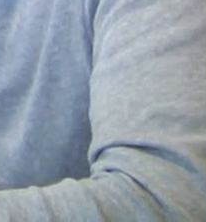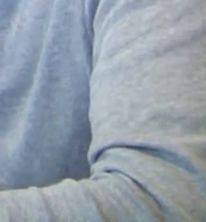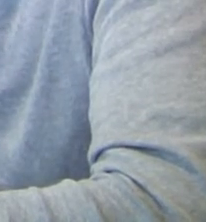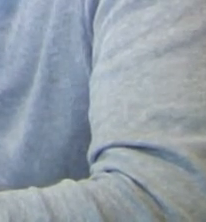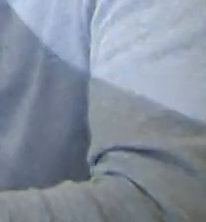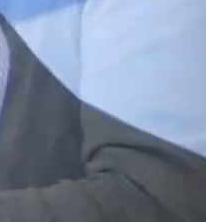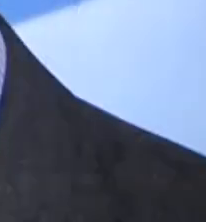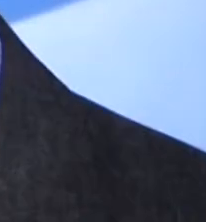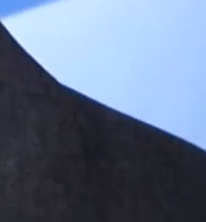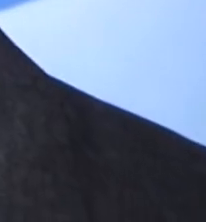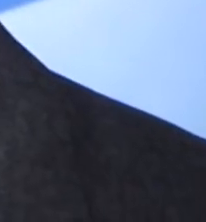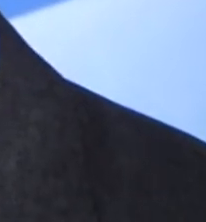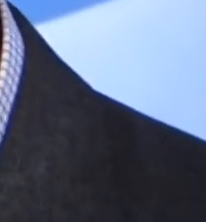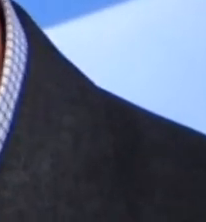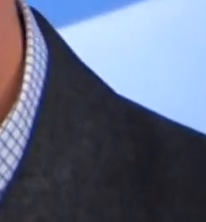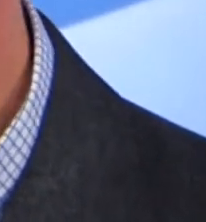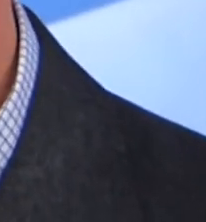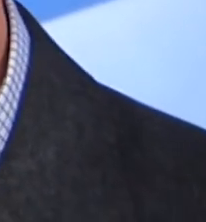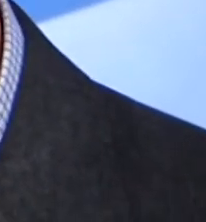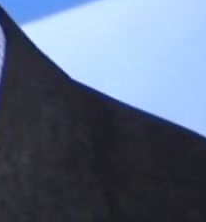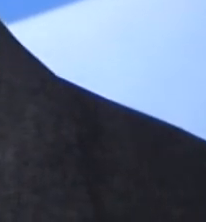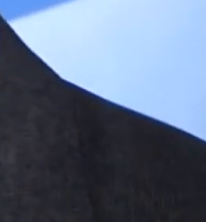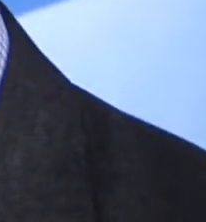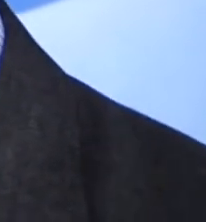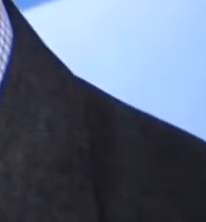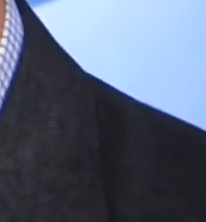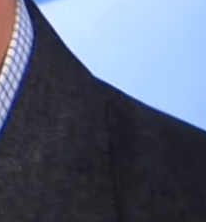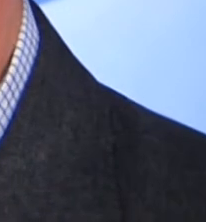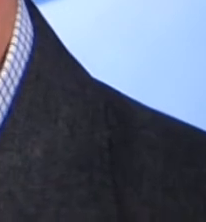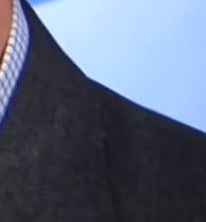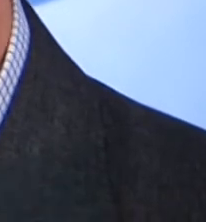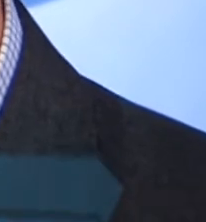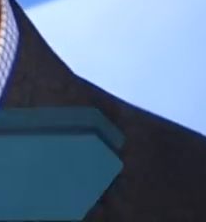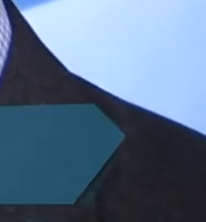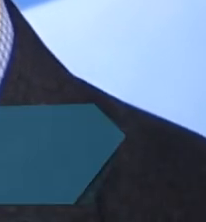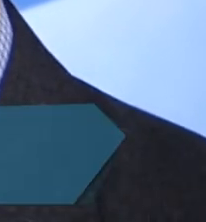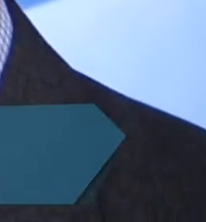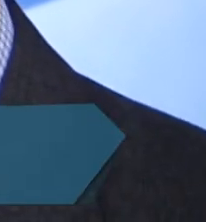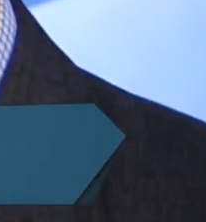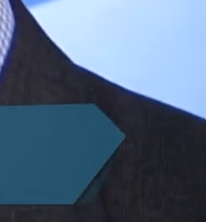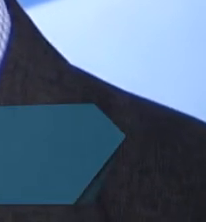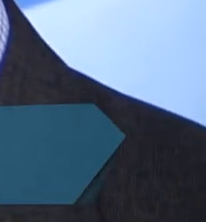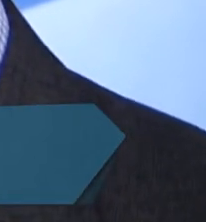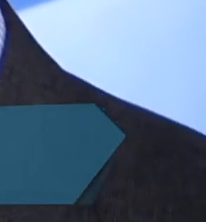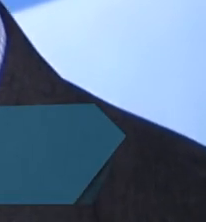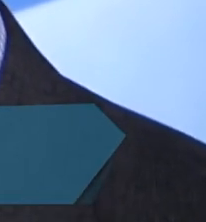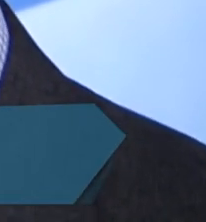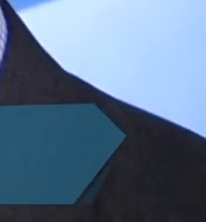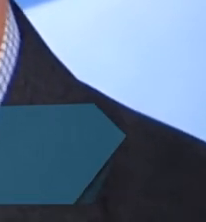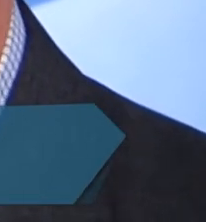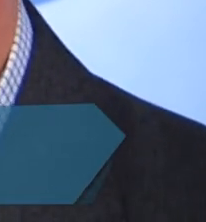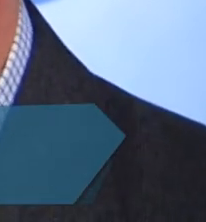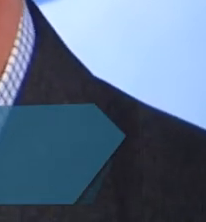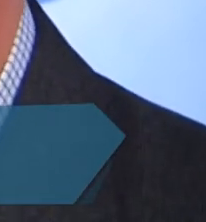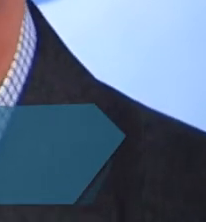Que el panel trata sobre la reforma universitaria de 1918. Estamos conmemorando los 100 años de esa gesta. Generalmente esa gesta